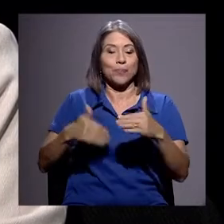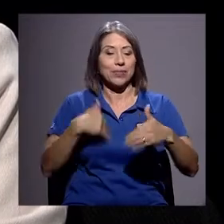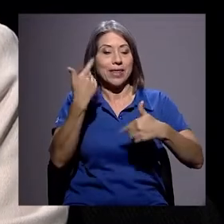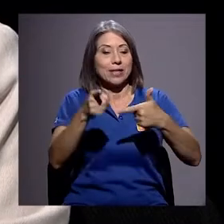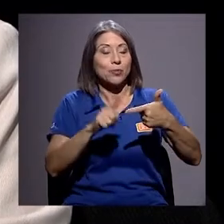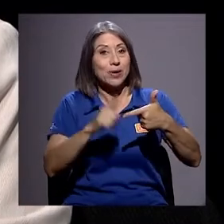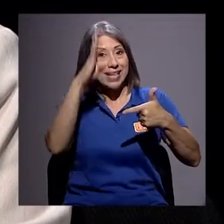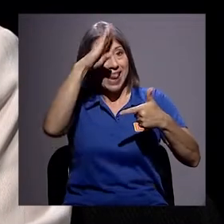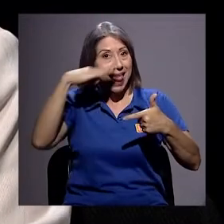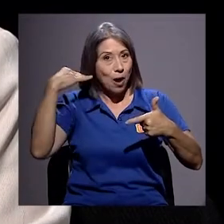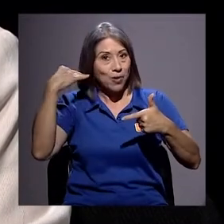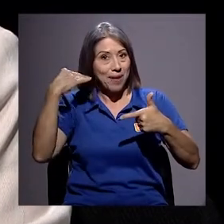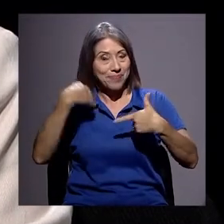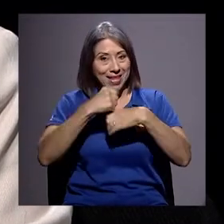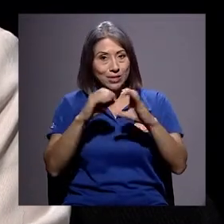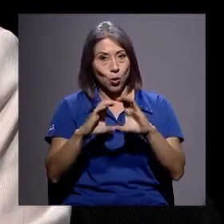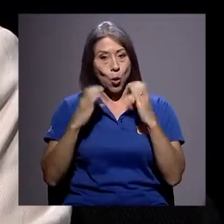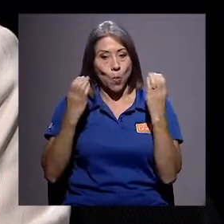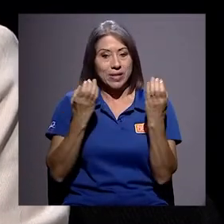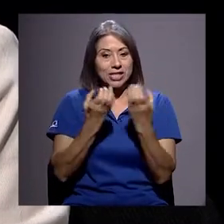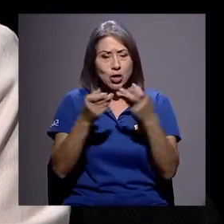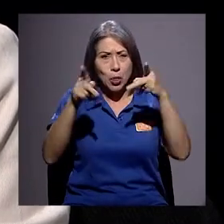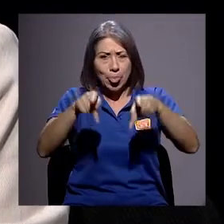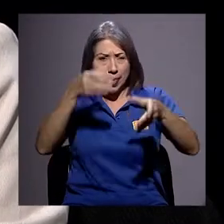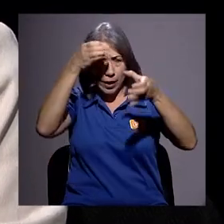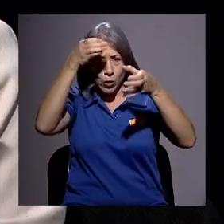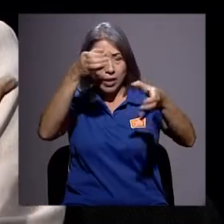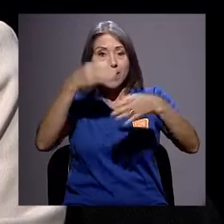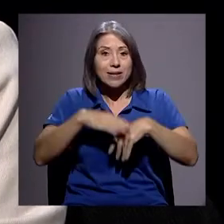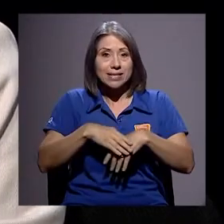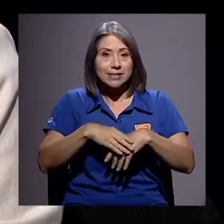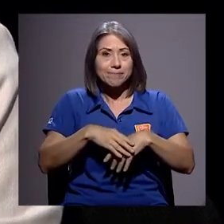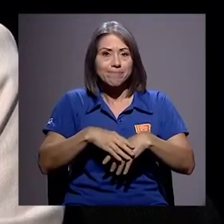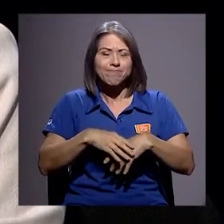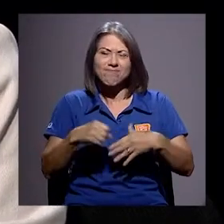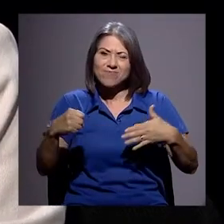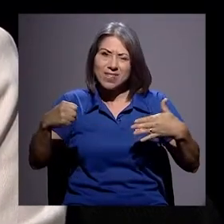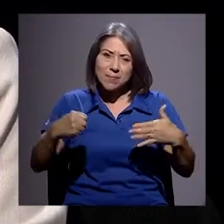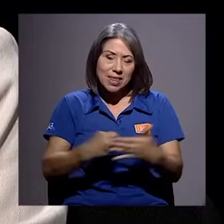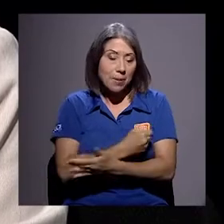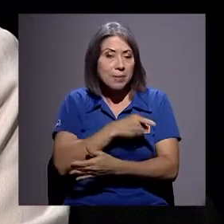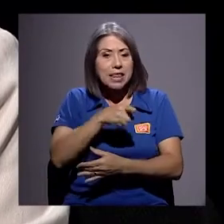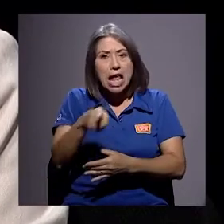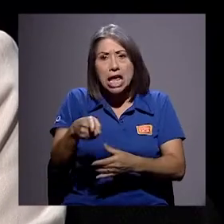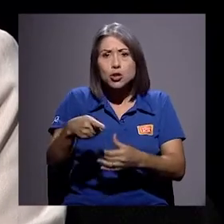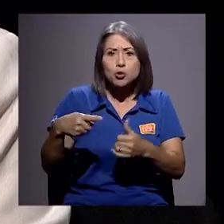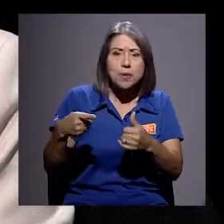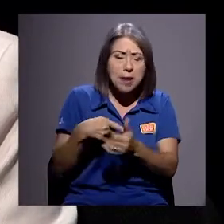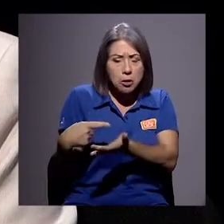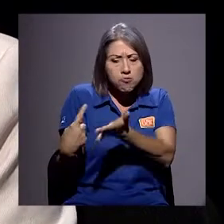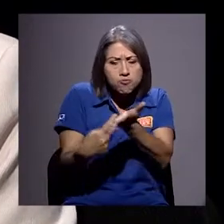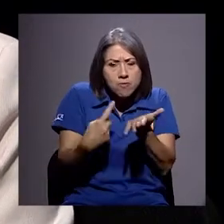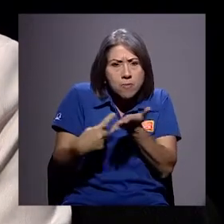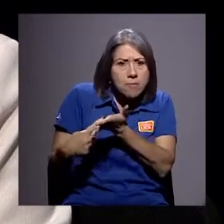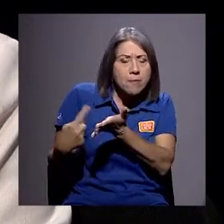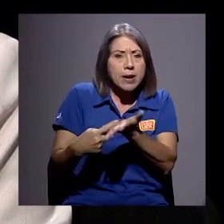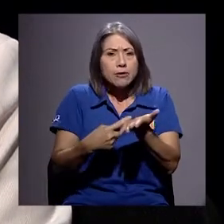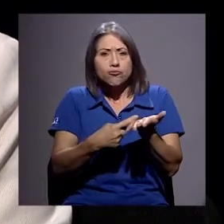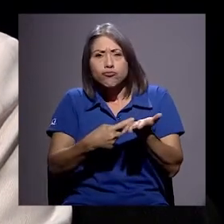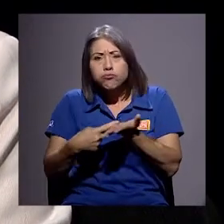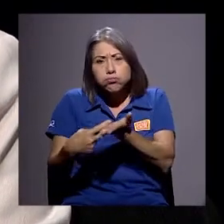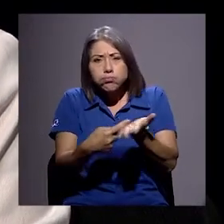chinchilla que lamentablemente después de que hicieron un gran trabajo de reflexión y dejaron